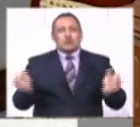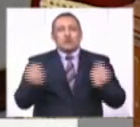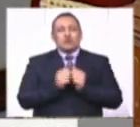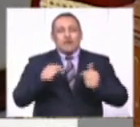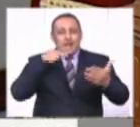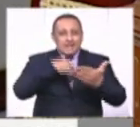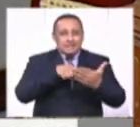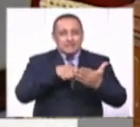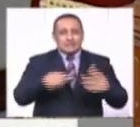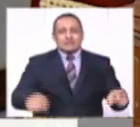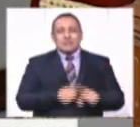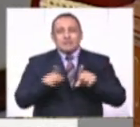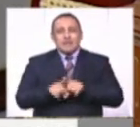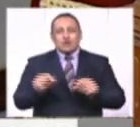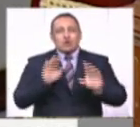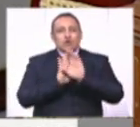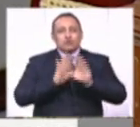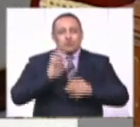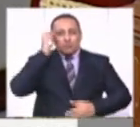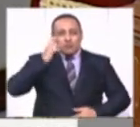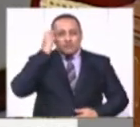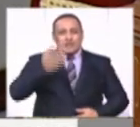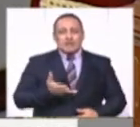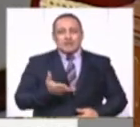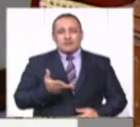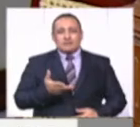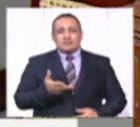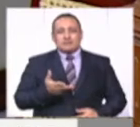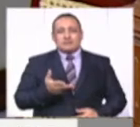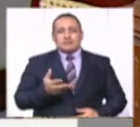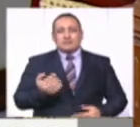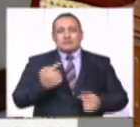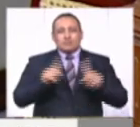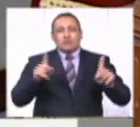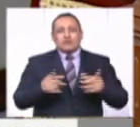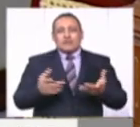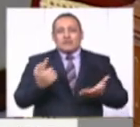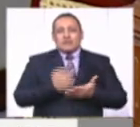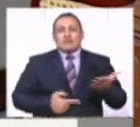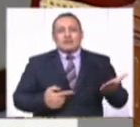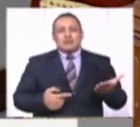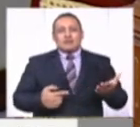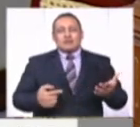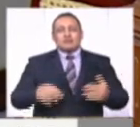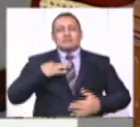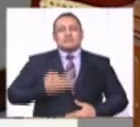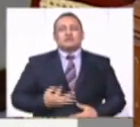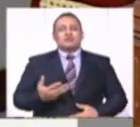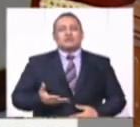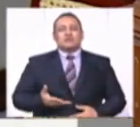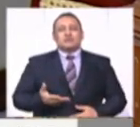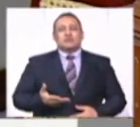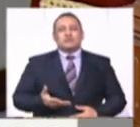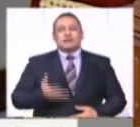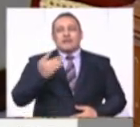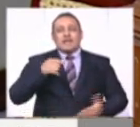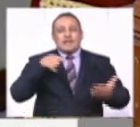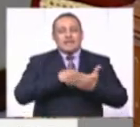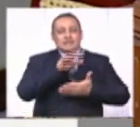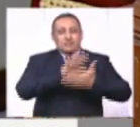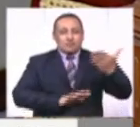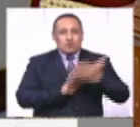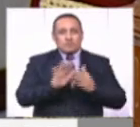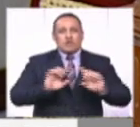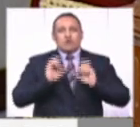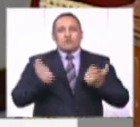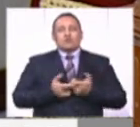allí en la Constitución Por supuesto que señor este informe de